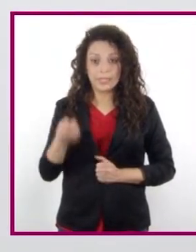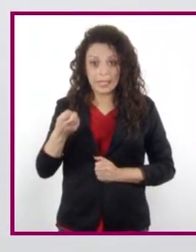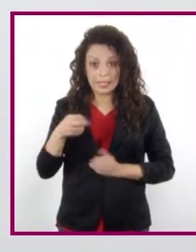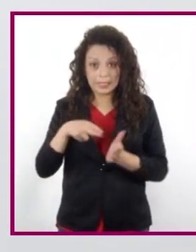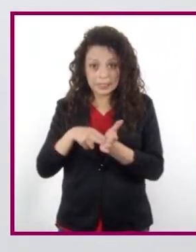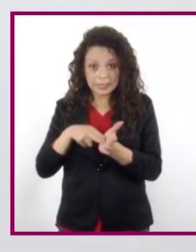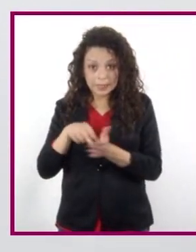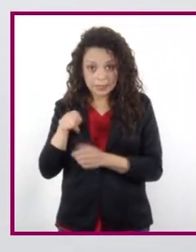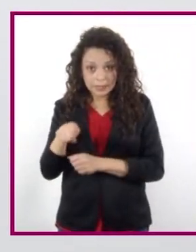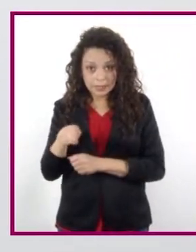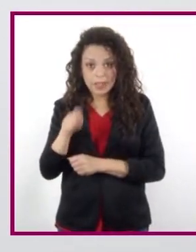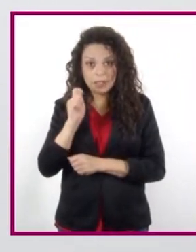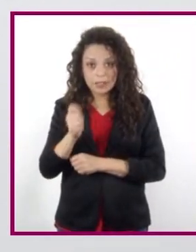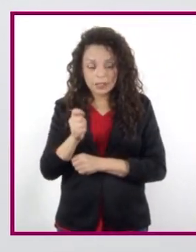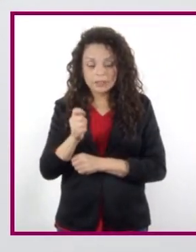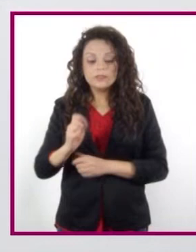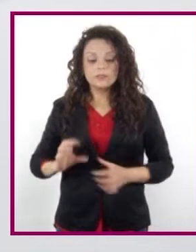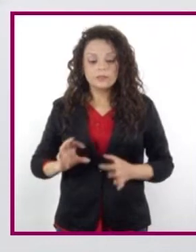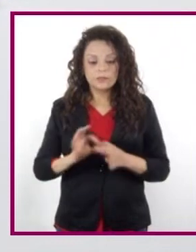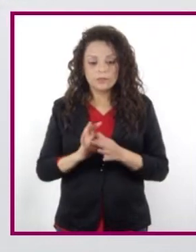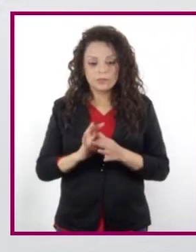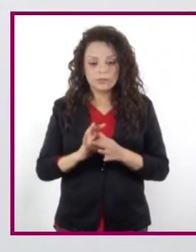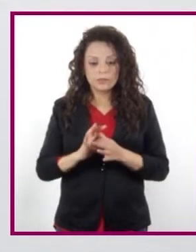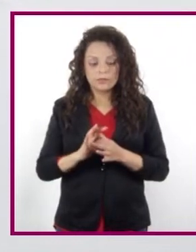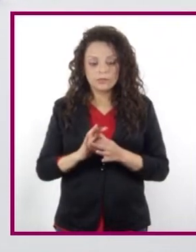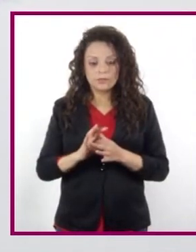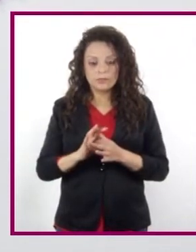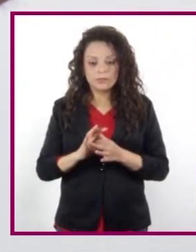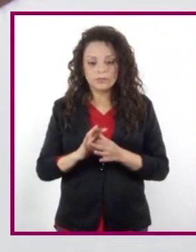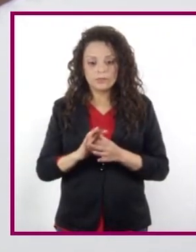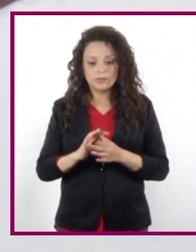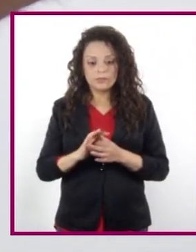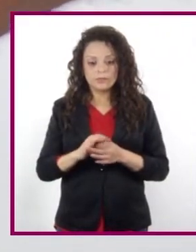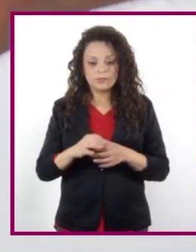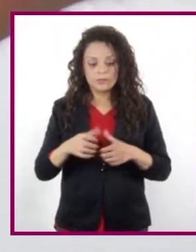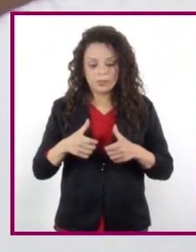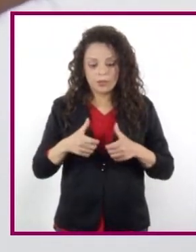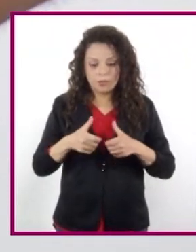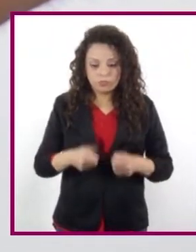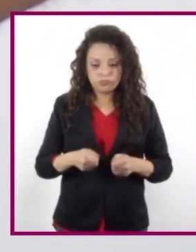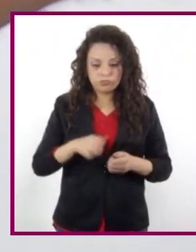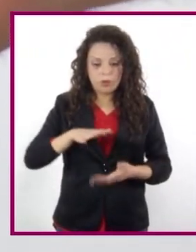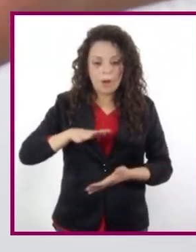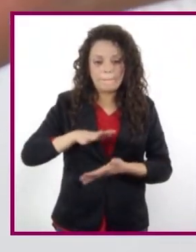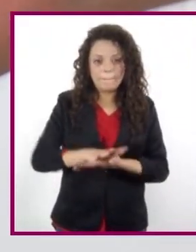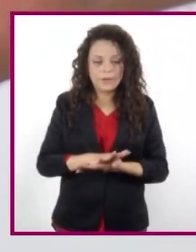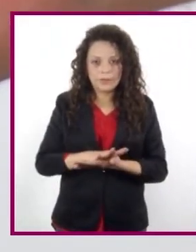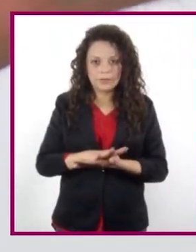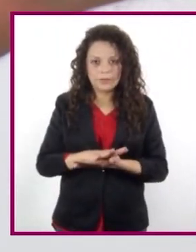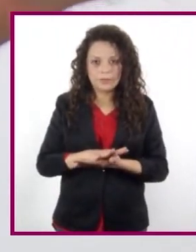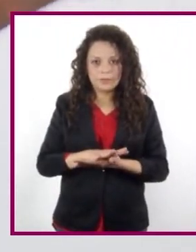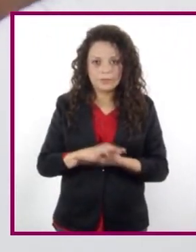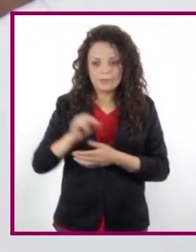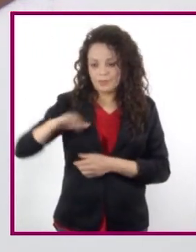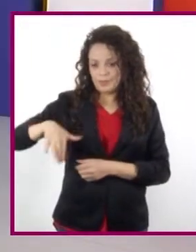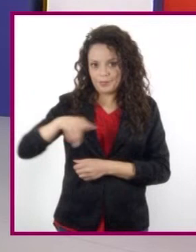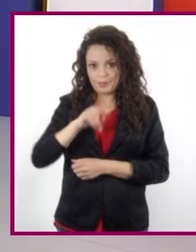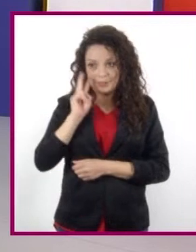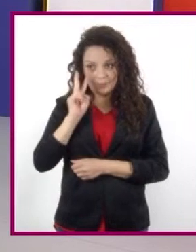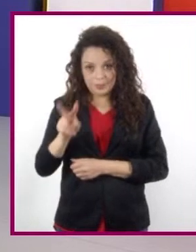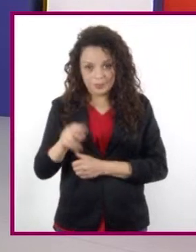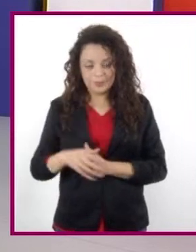hace el elemento de circuito donde cierra con la placa impresa o el circuito impreso que yo les mostré.